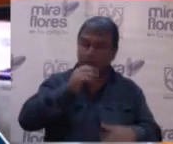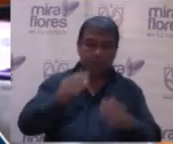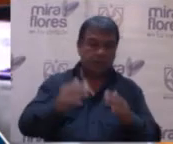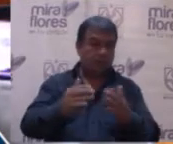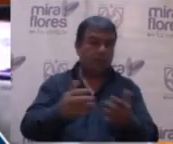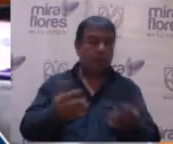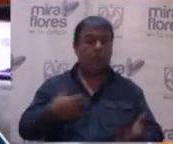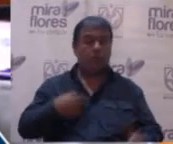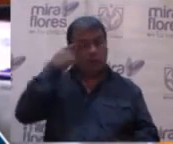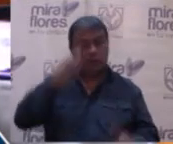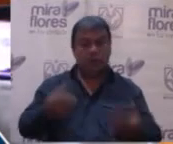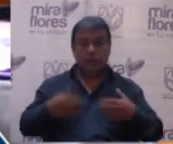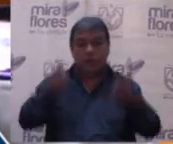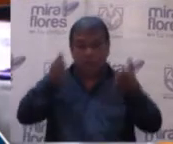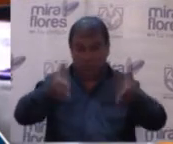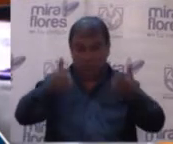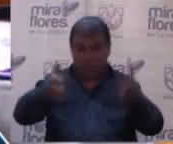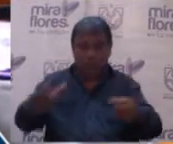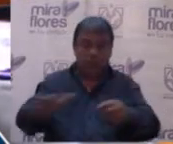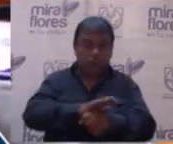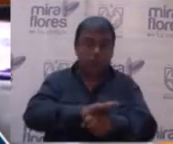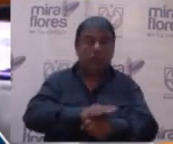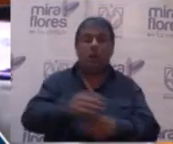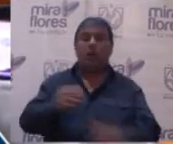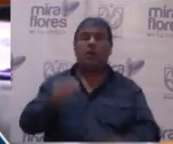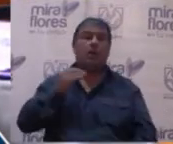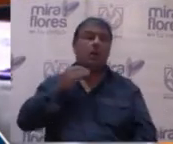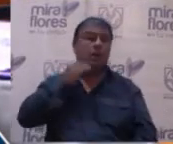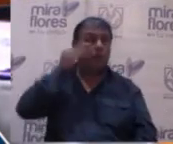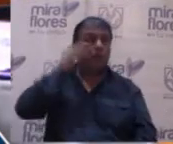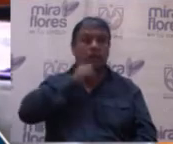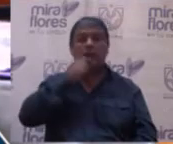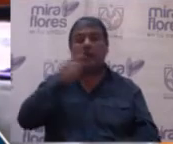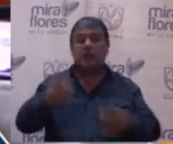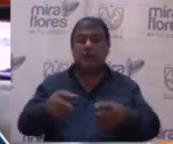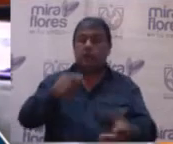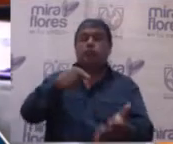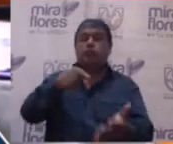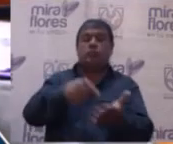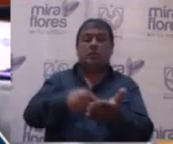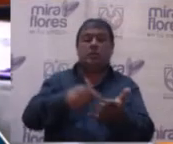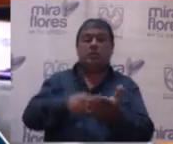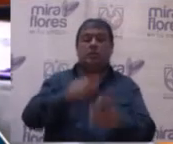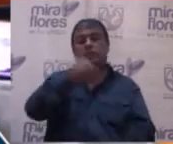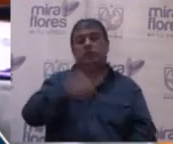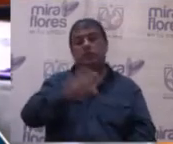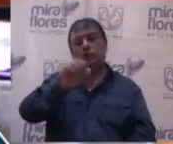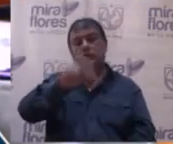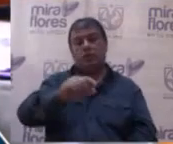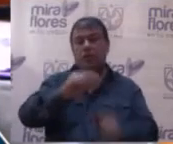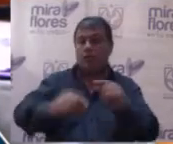que en efecto sí se ha dado atención al adulto mayor, pero creo que quería agregar nada más esa, puntualizar a lo que refería el señor Marlon.